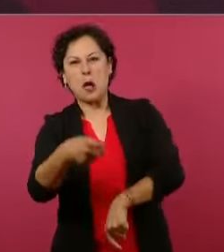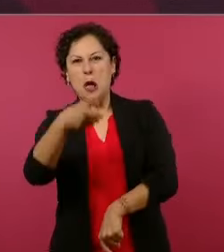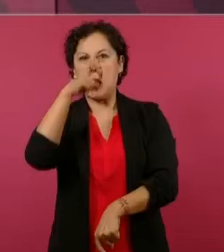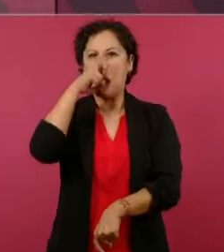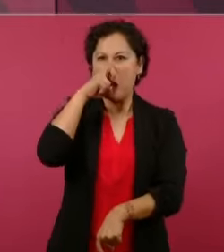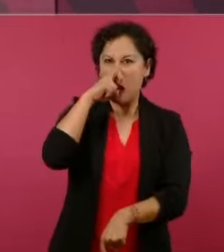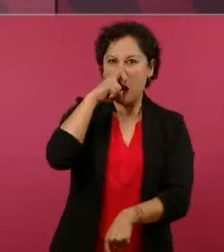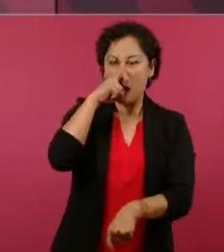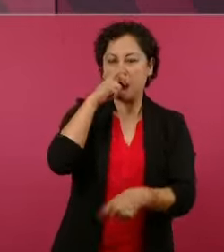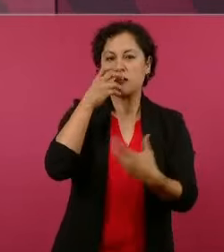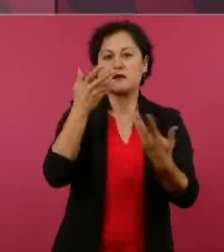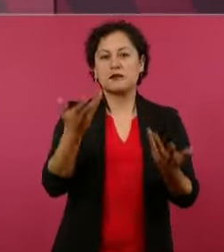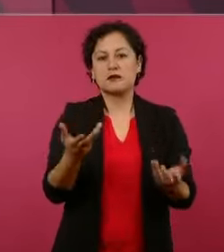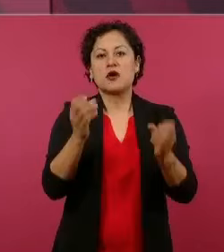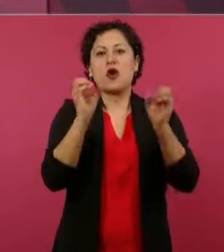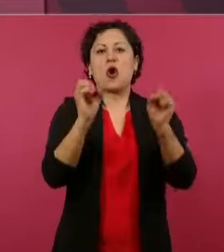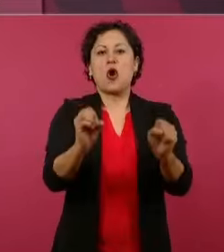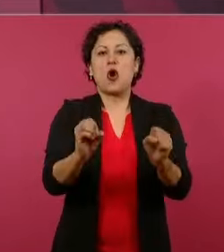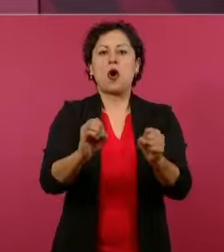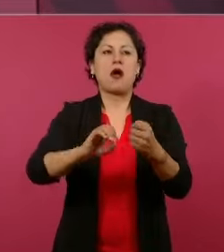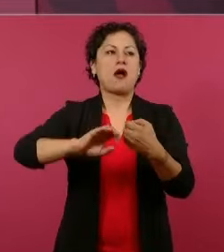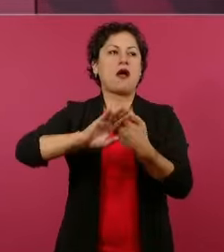autoritarios Y